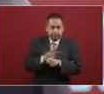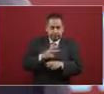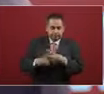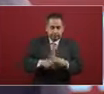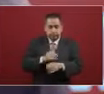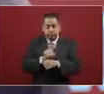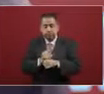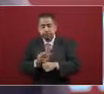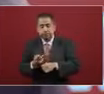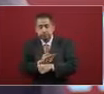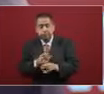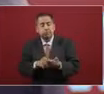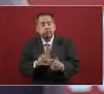investigación y qué se ha hecho.